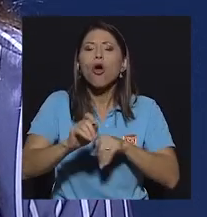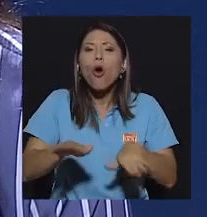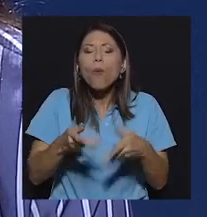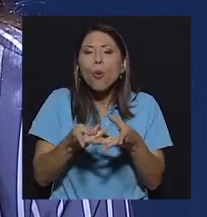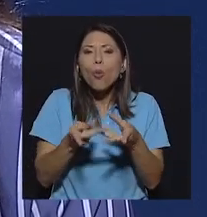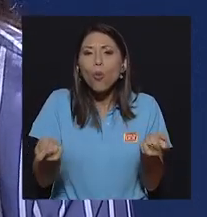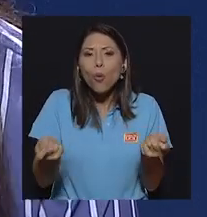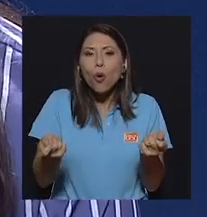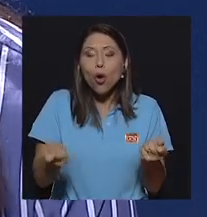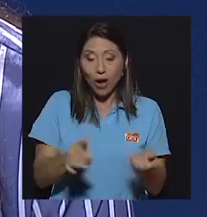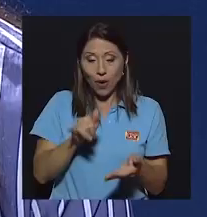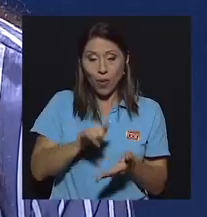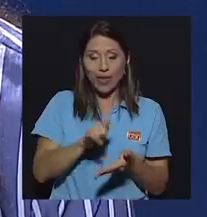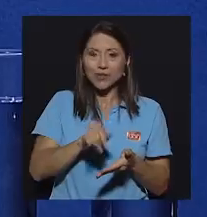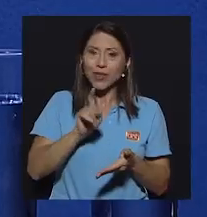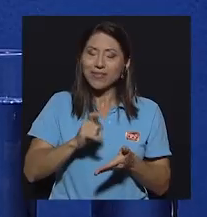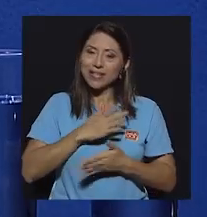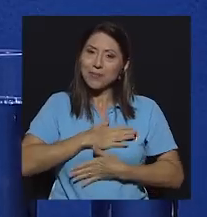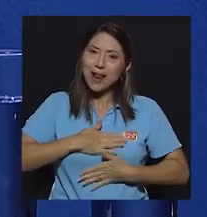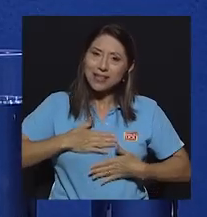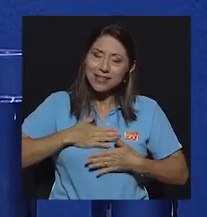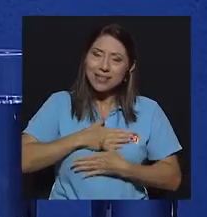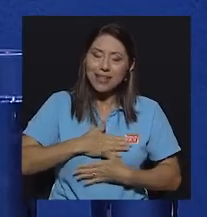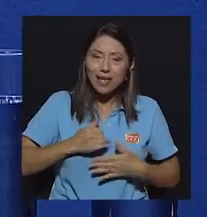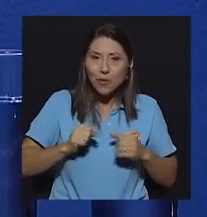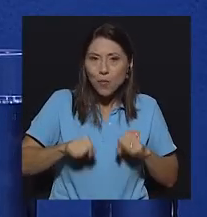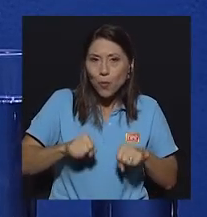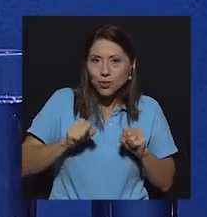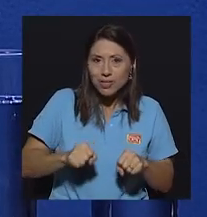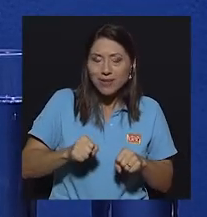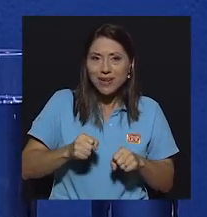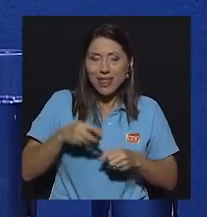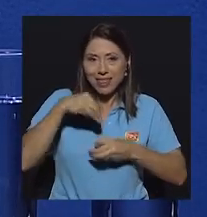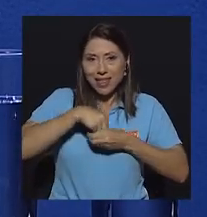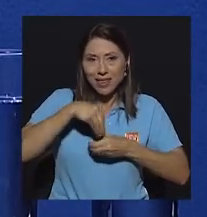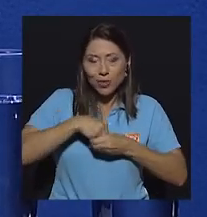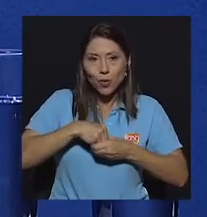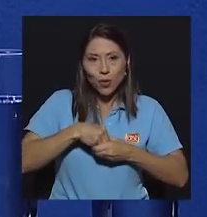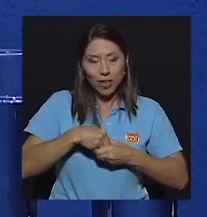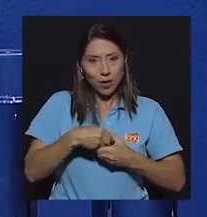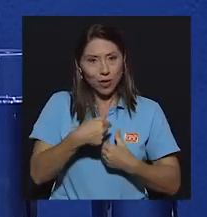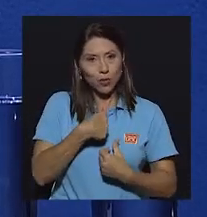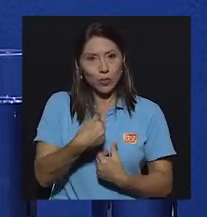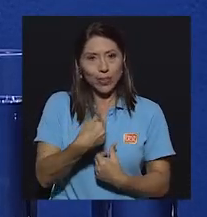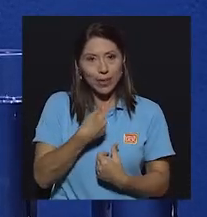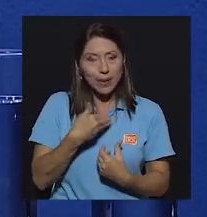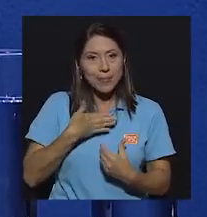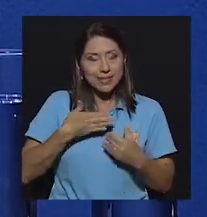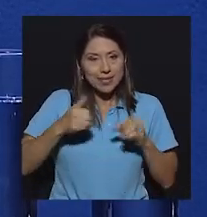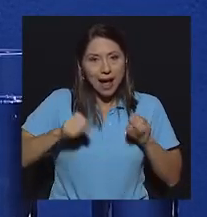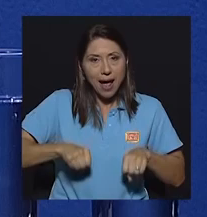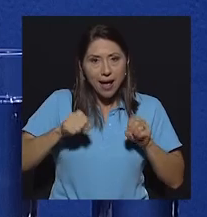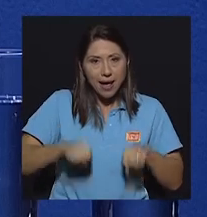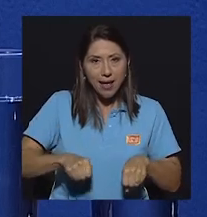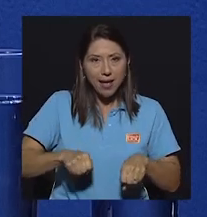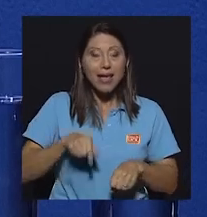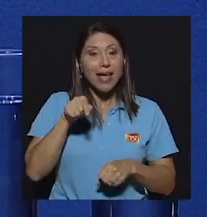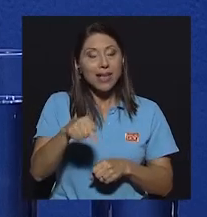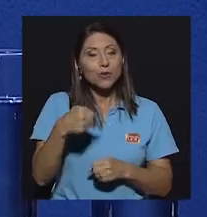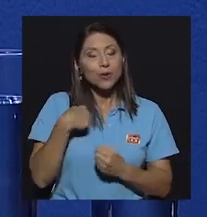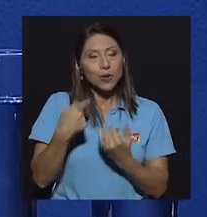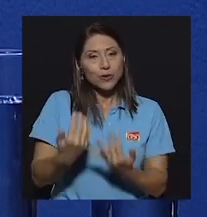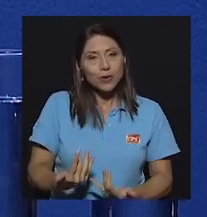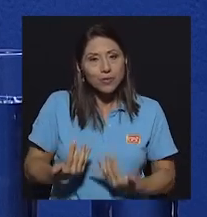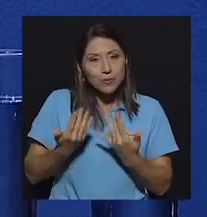También me gustaría saber cómo es ahora tu relación, ¿verdad?, con la familia de Gigi, pero de eso vamos a conversar en el siguiente y